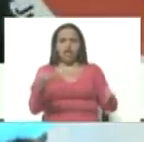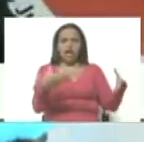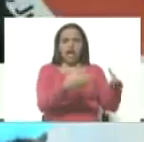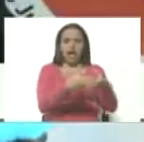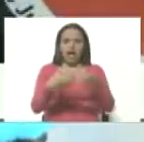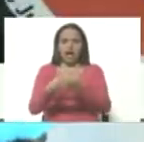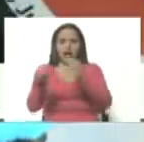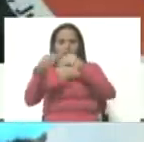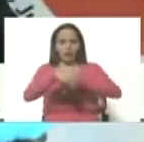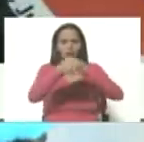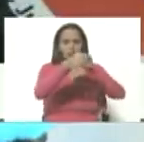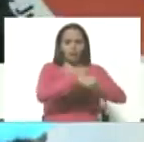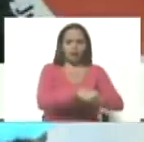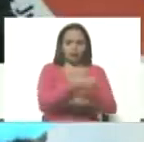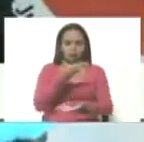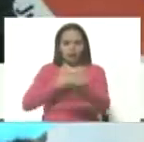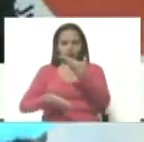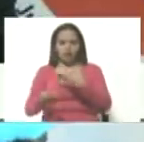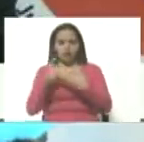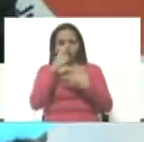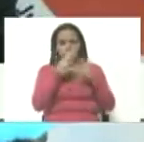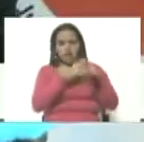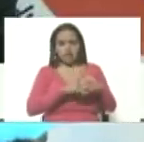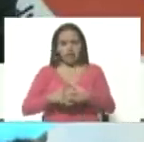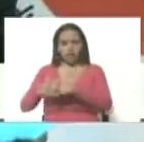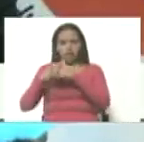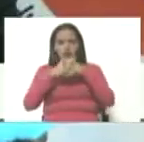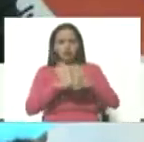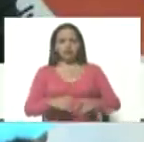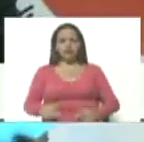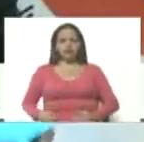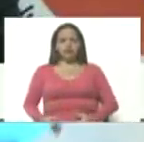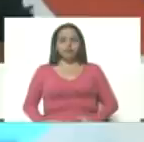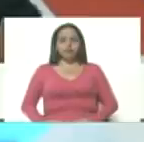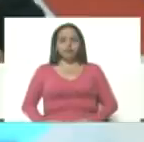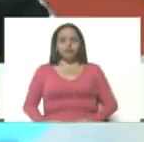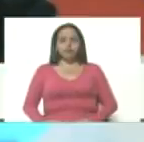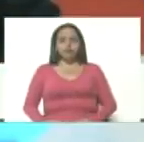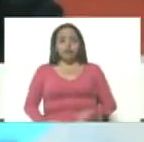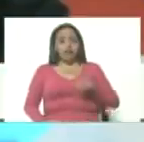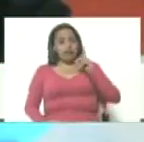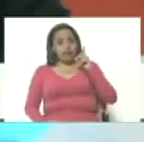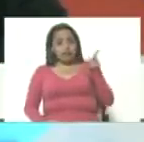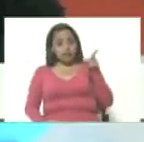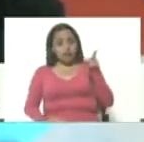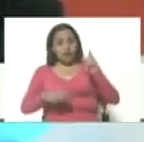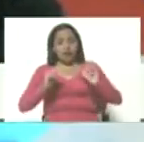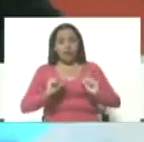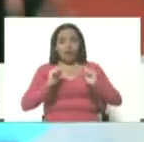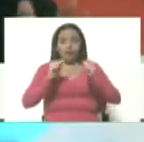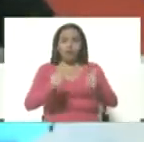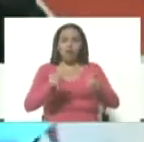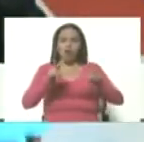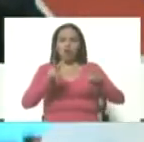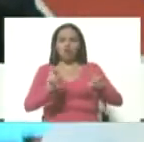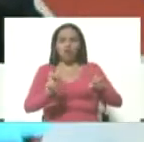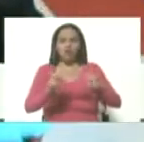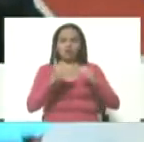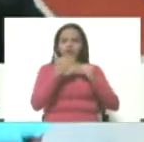cooperación que había con los Estados Unidos. Y de allí comenzó una nueva